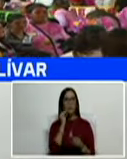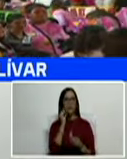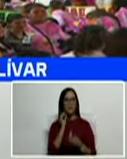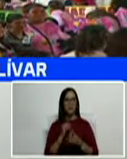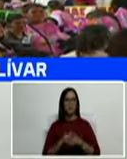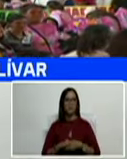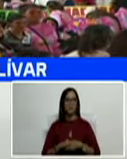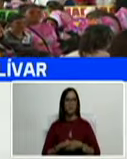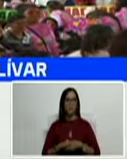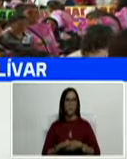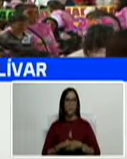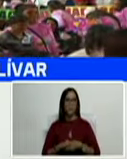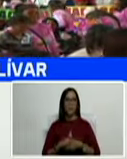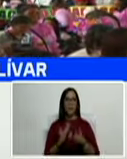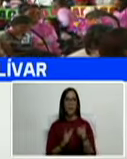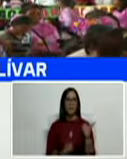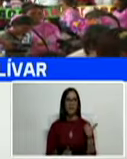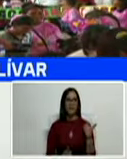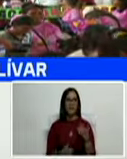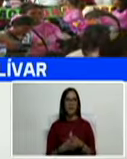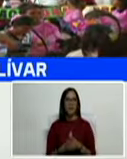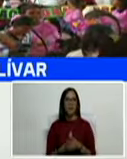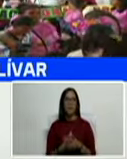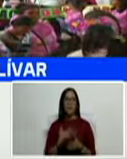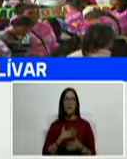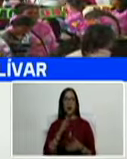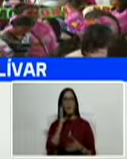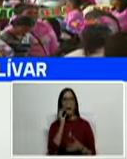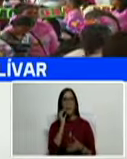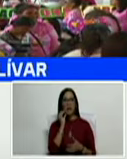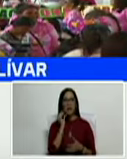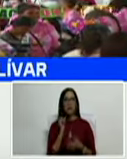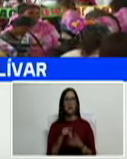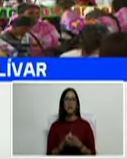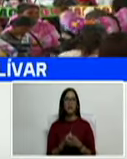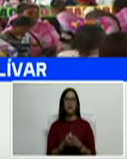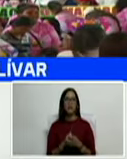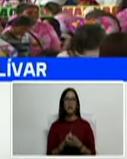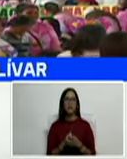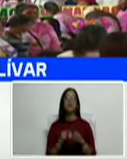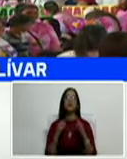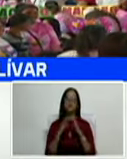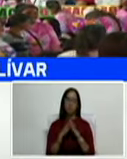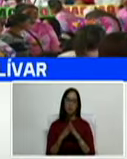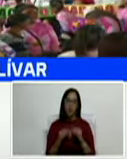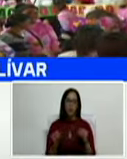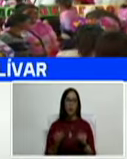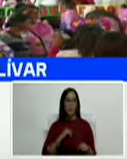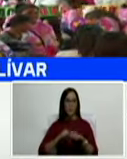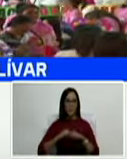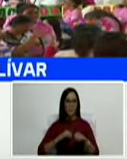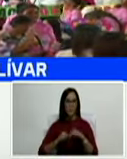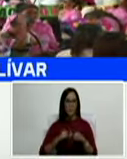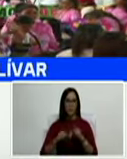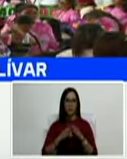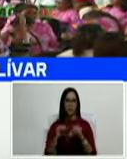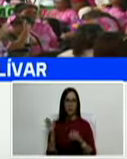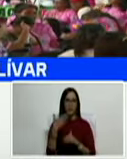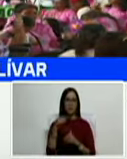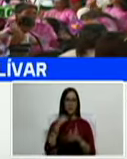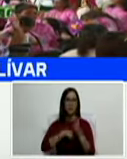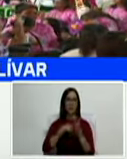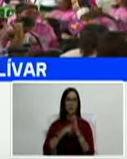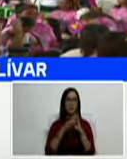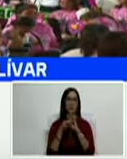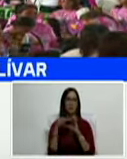experiencia? Presidente, por mi experiencia es que todos los movimientos y todas sus banderas de lucha se unen